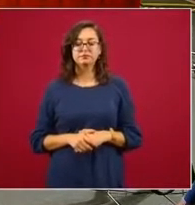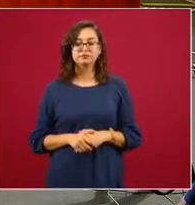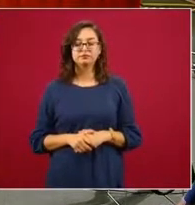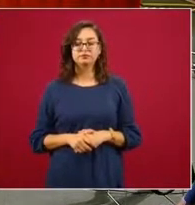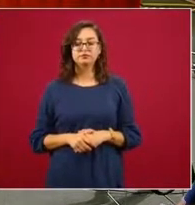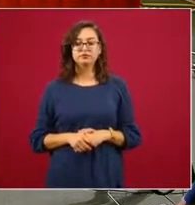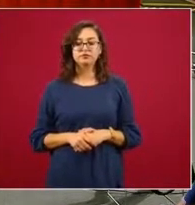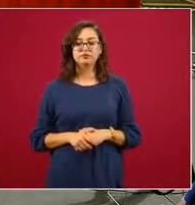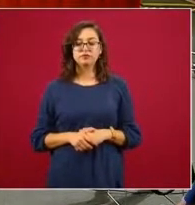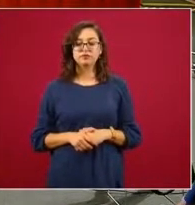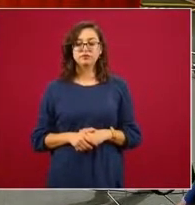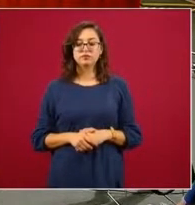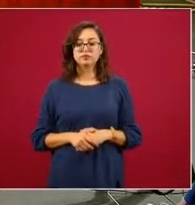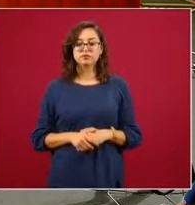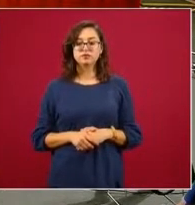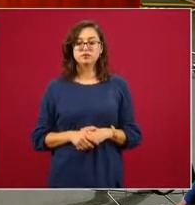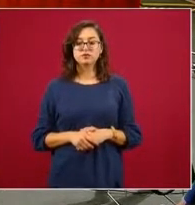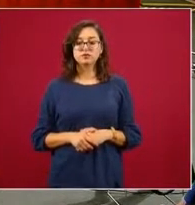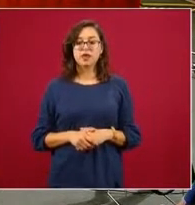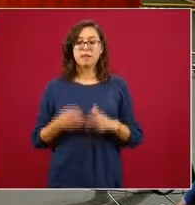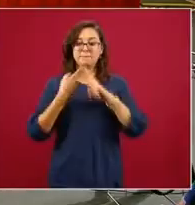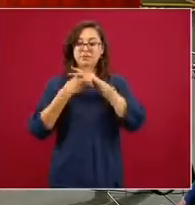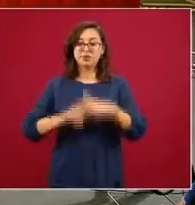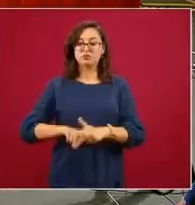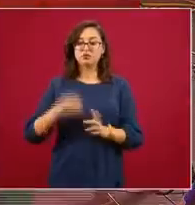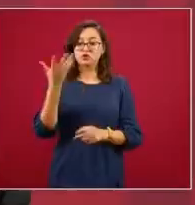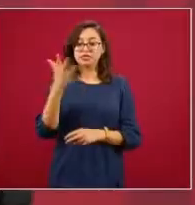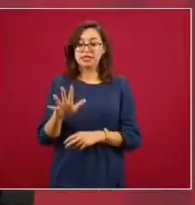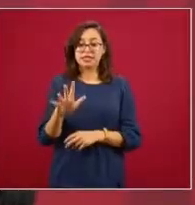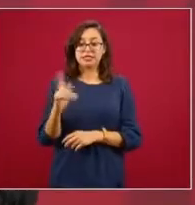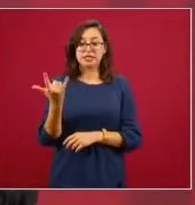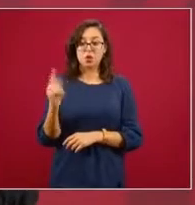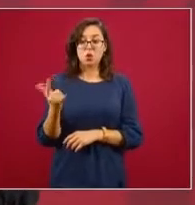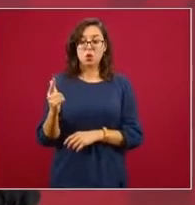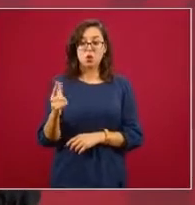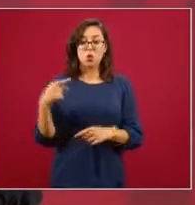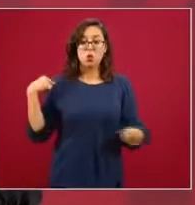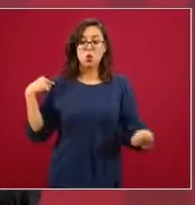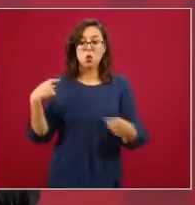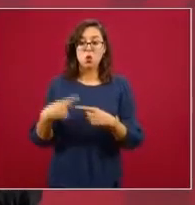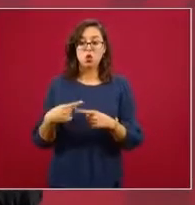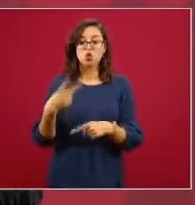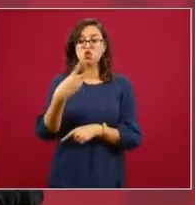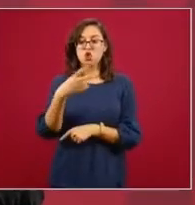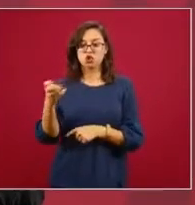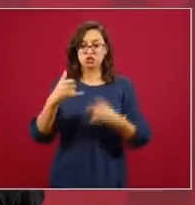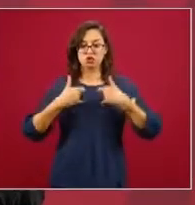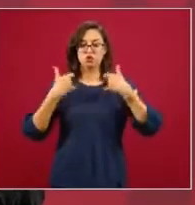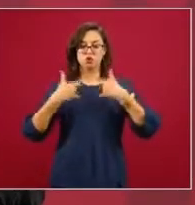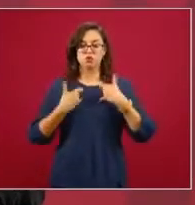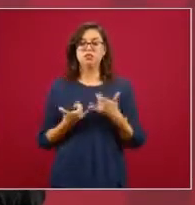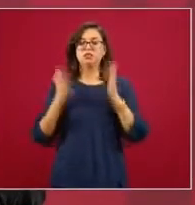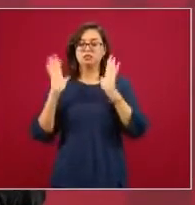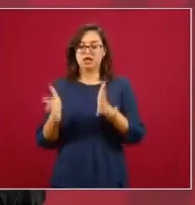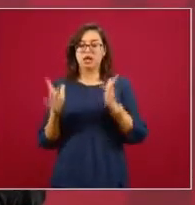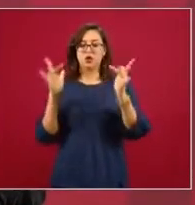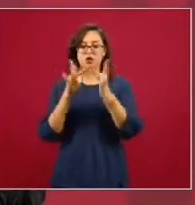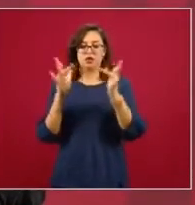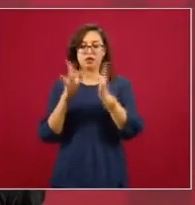Bien, justo arrancamos el día 10 de julio. Ahorita vamos alrededor de 200 jóvenes que ya se han comunicado de la